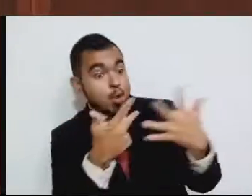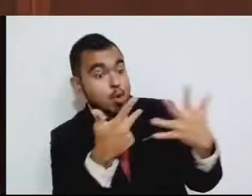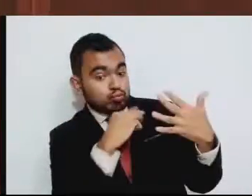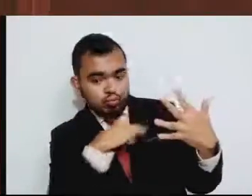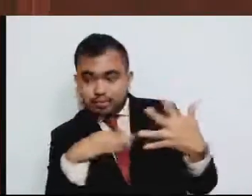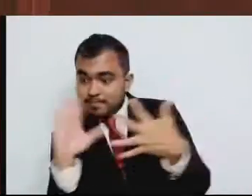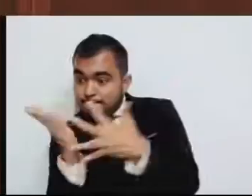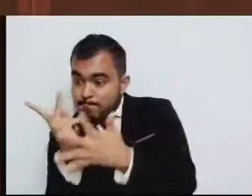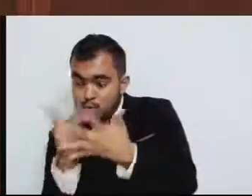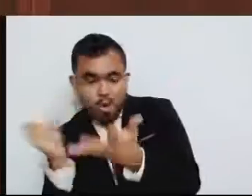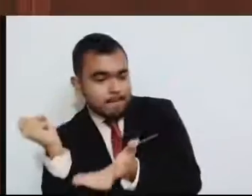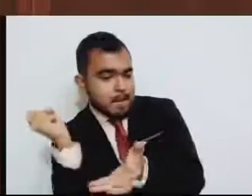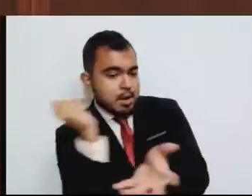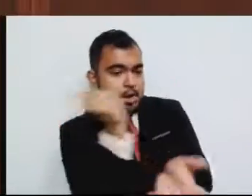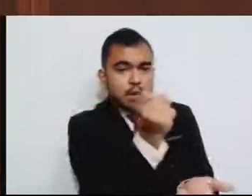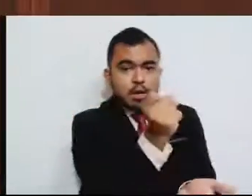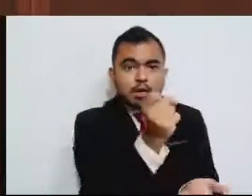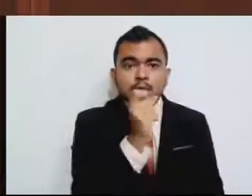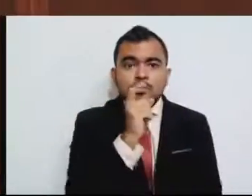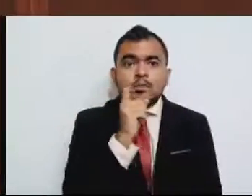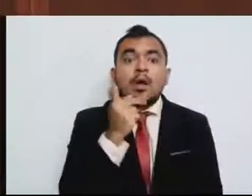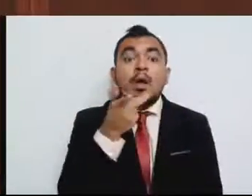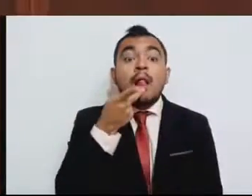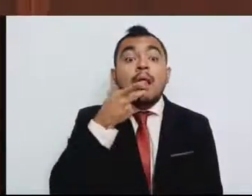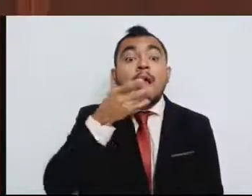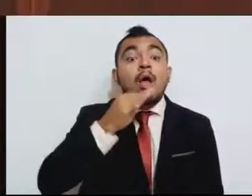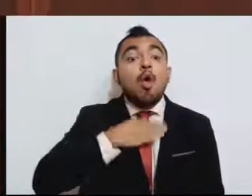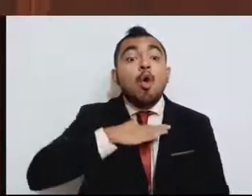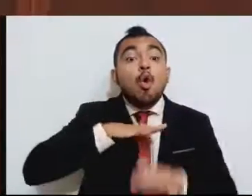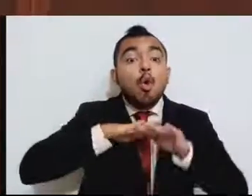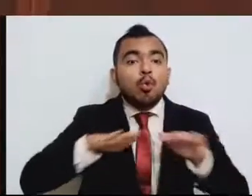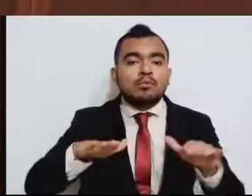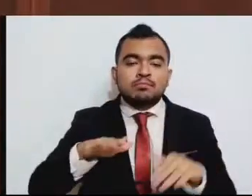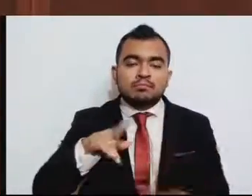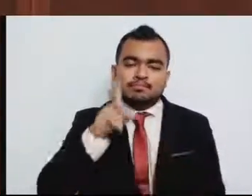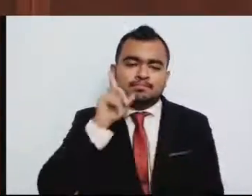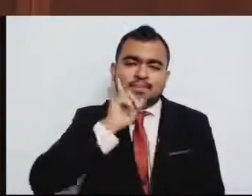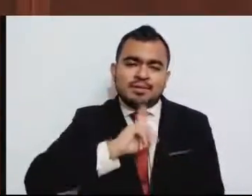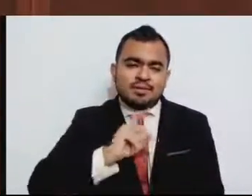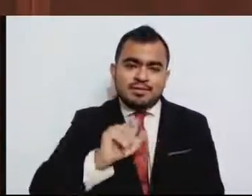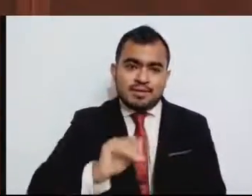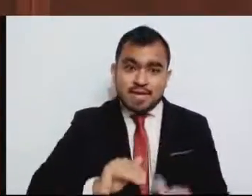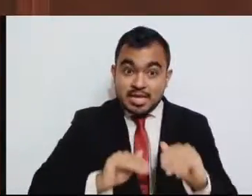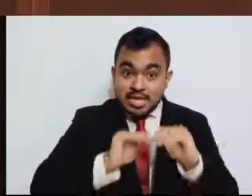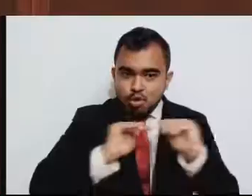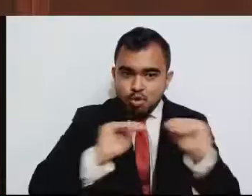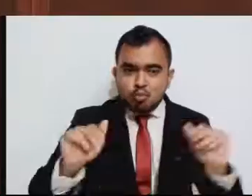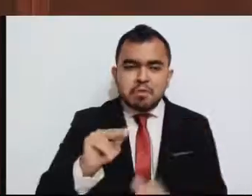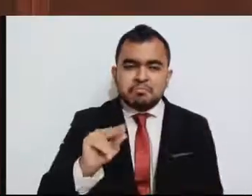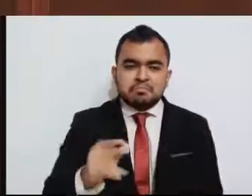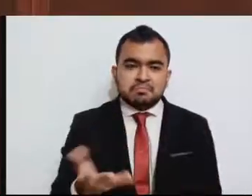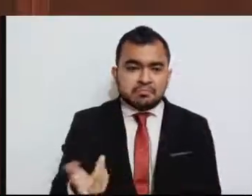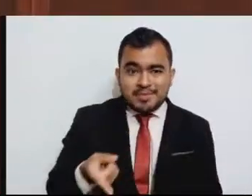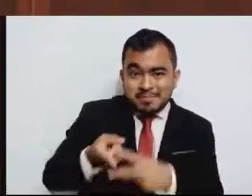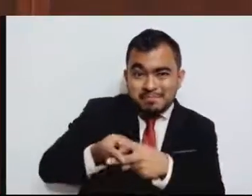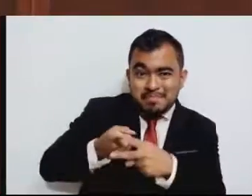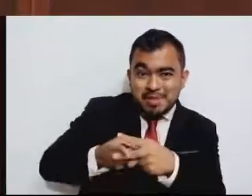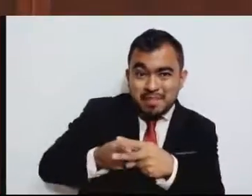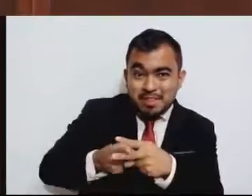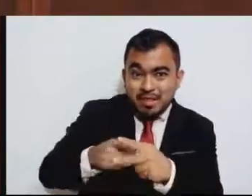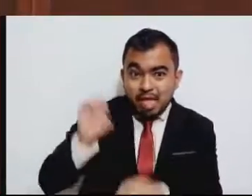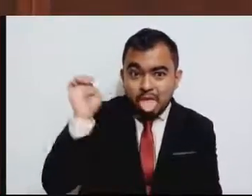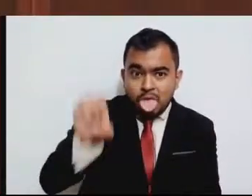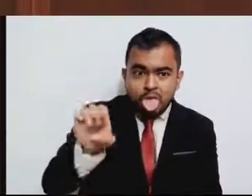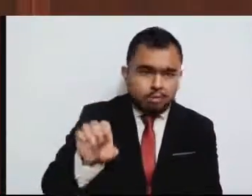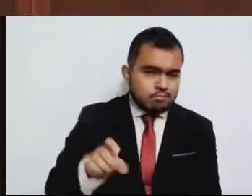mentira aquello que buscan la justicia no es pareja esa justicia las matemáticas no mienten justo